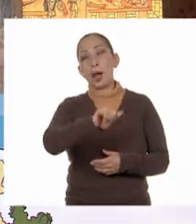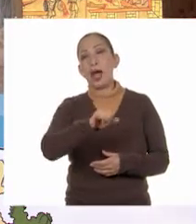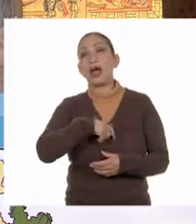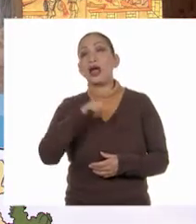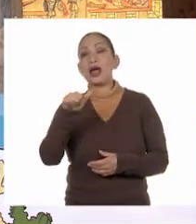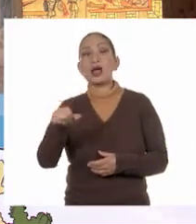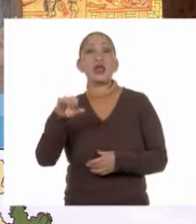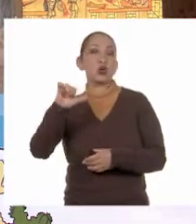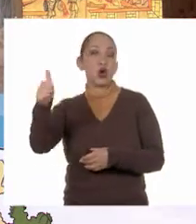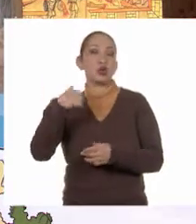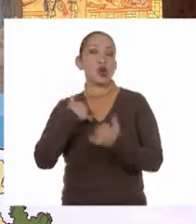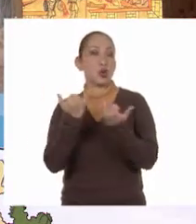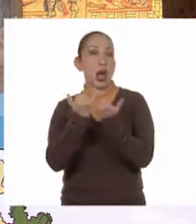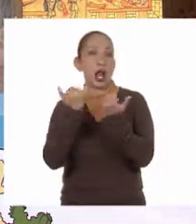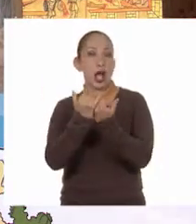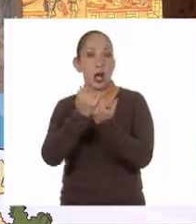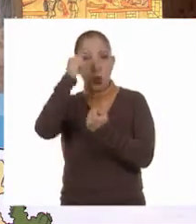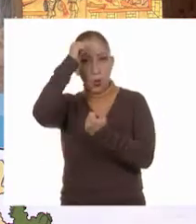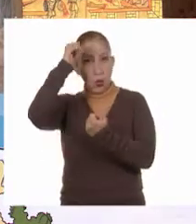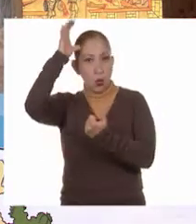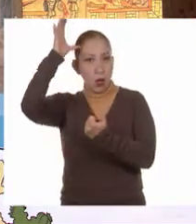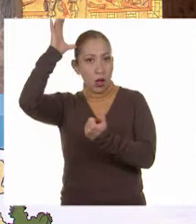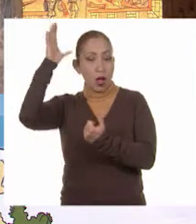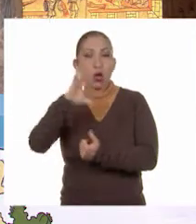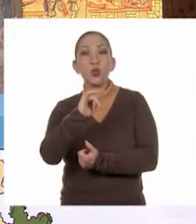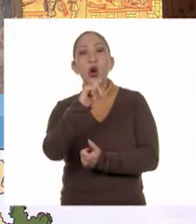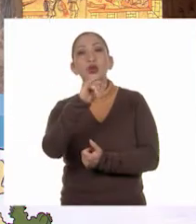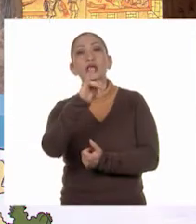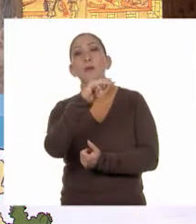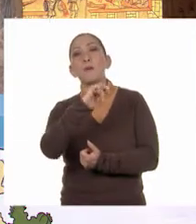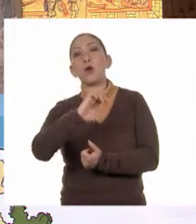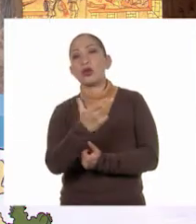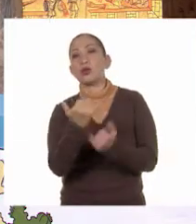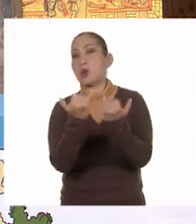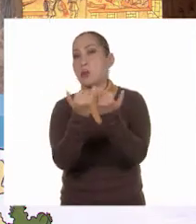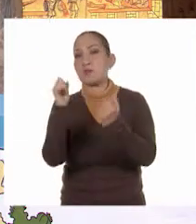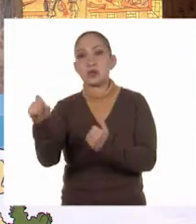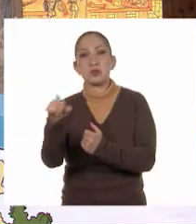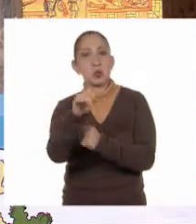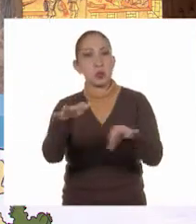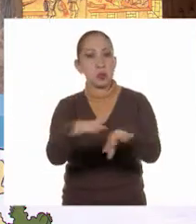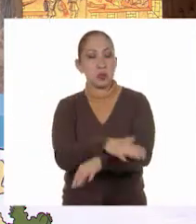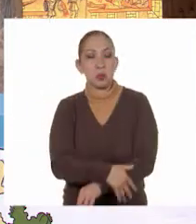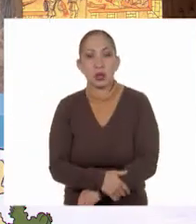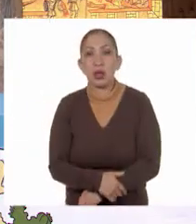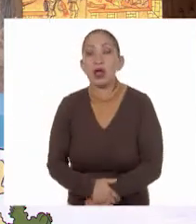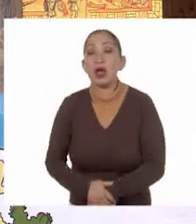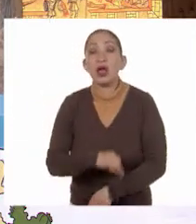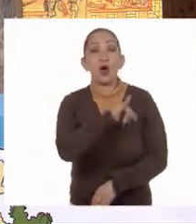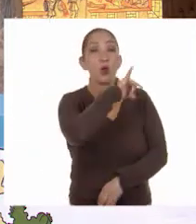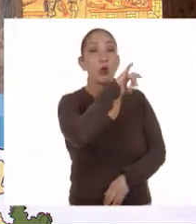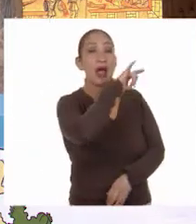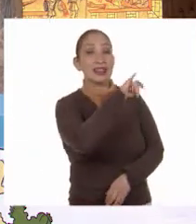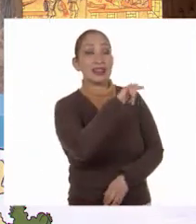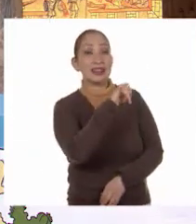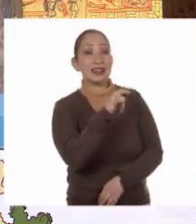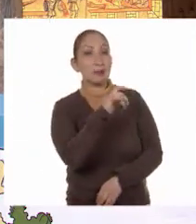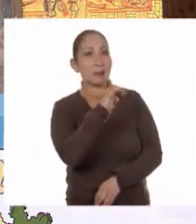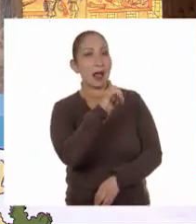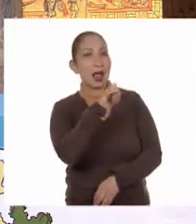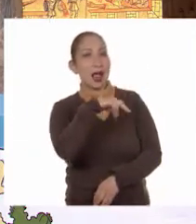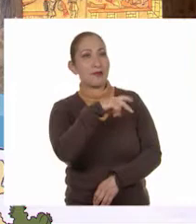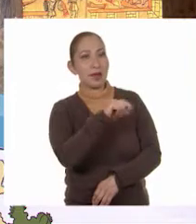Cuauhtémoc. Wow. A principio de marzo, ya en el año de 1520, Pánfilo de Narváez zarpó